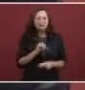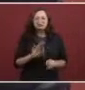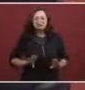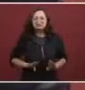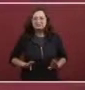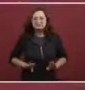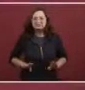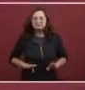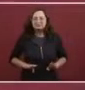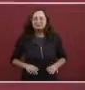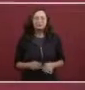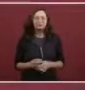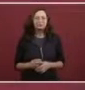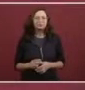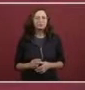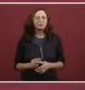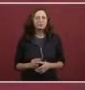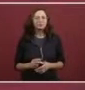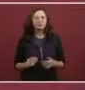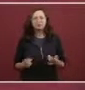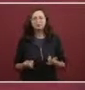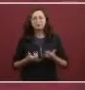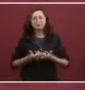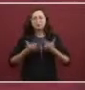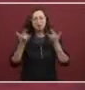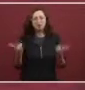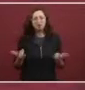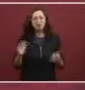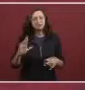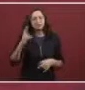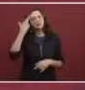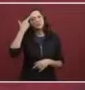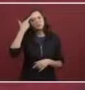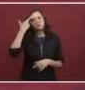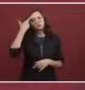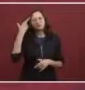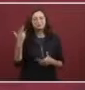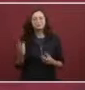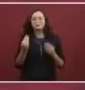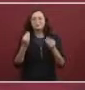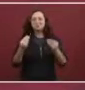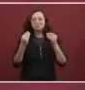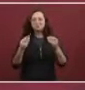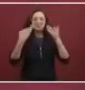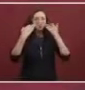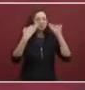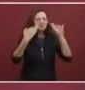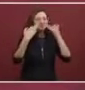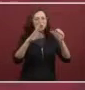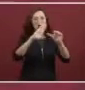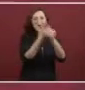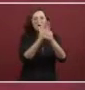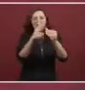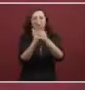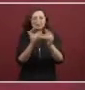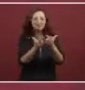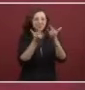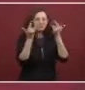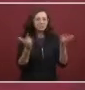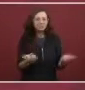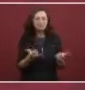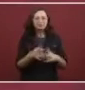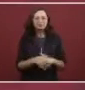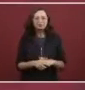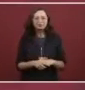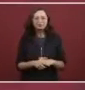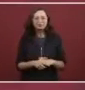esa anécdota. Además, hay testimonios en su archivo, pero